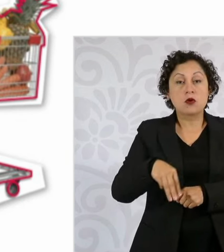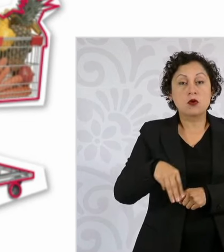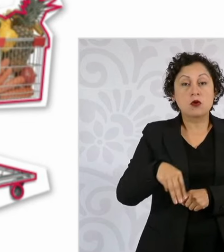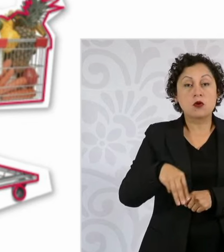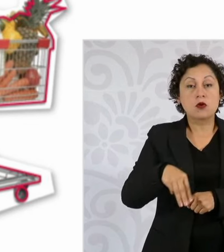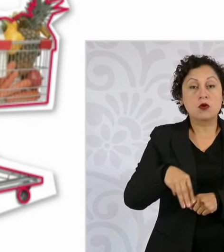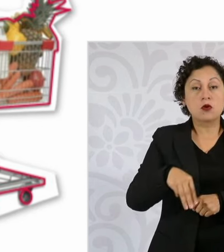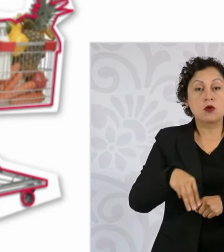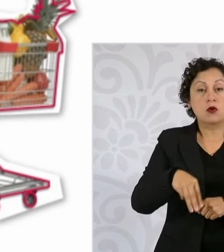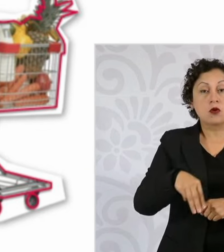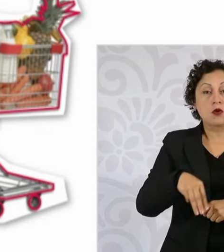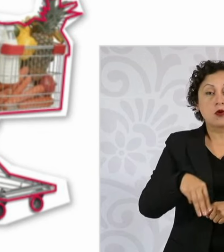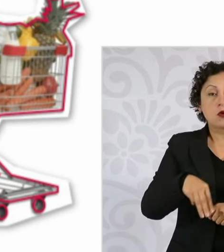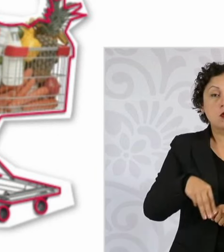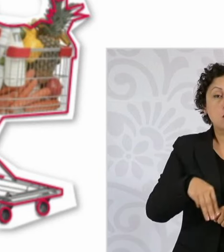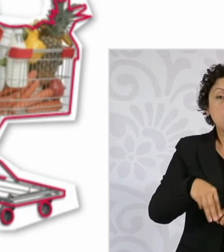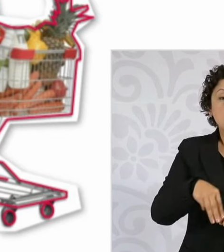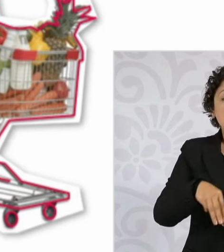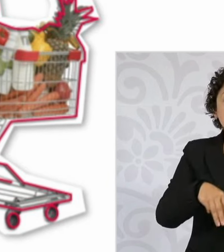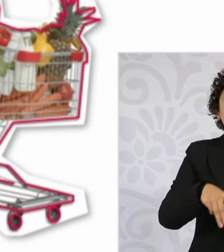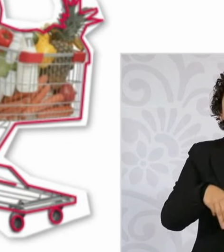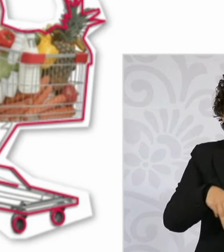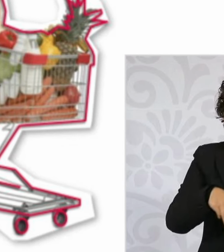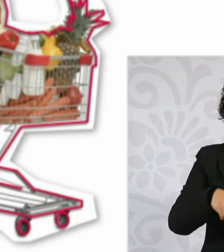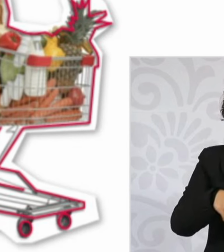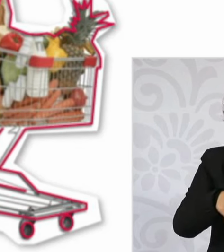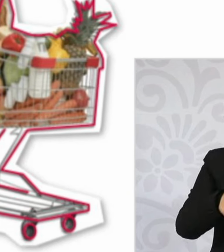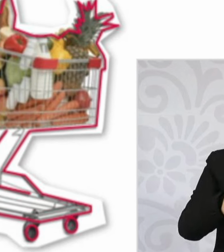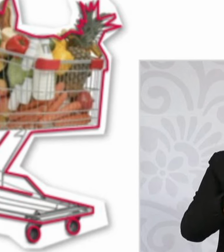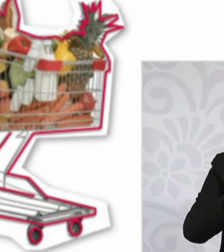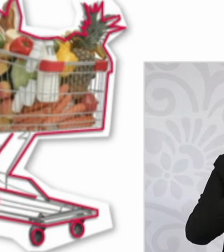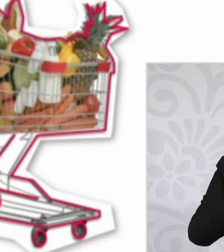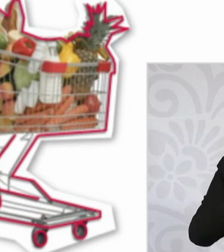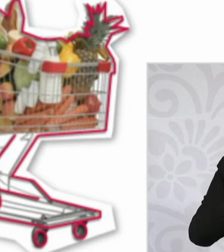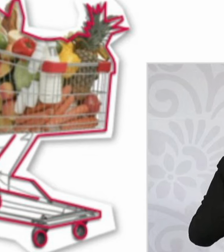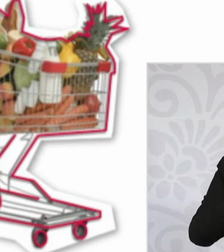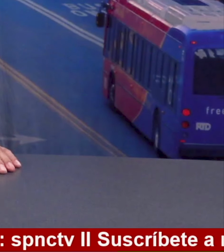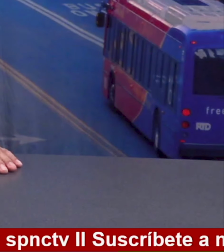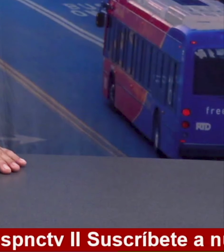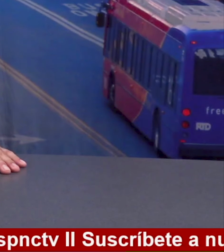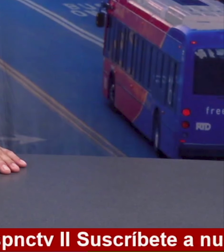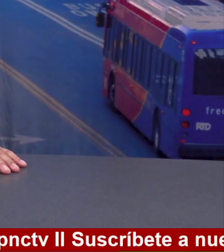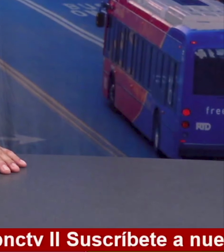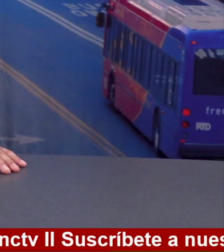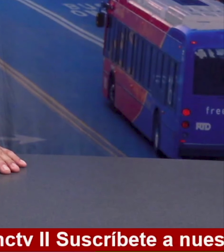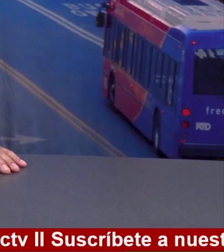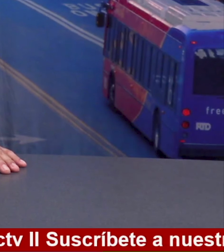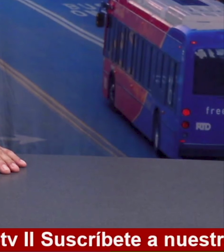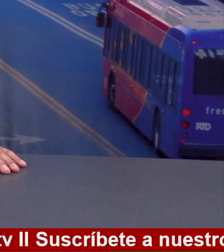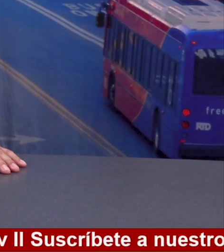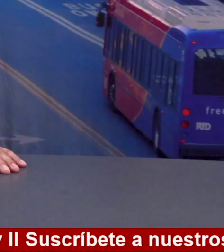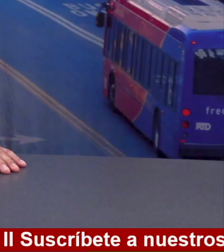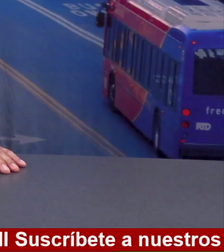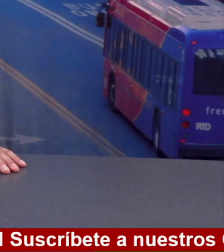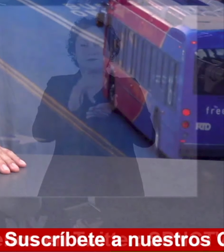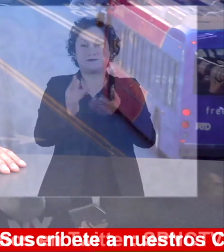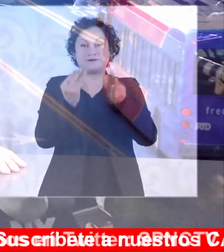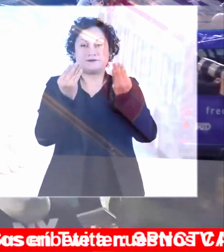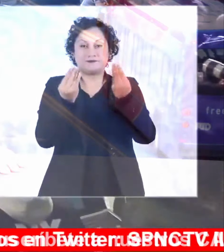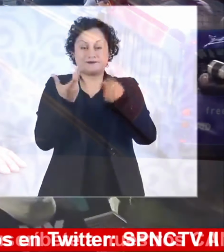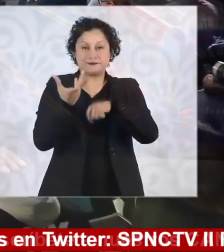está por debajo de los 1039 pesos y esta información la debes de